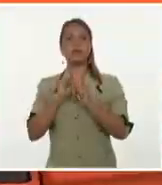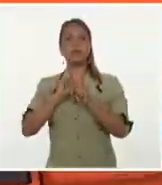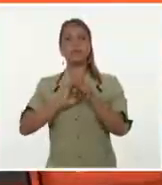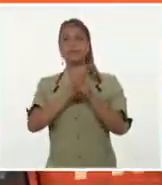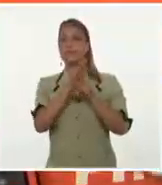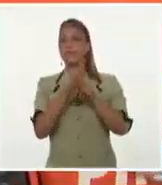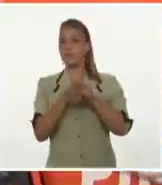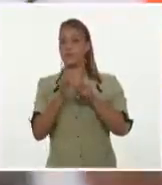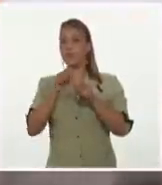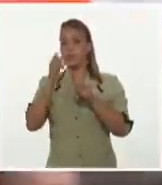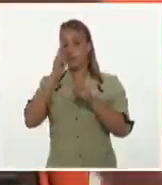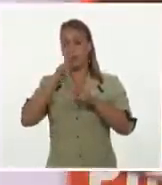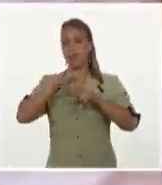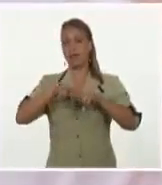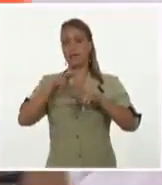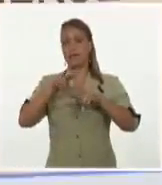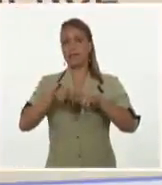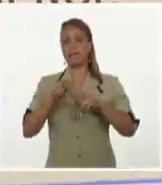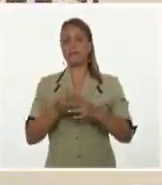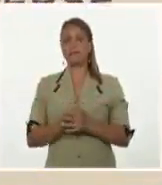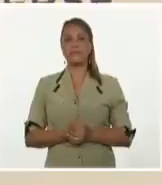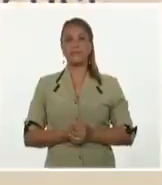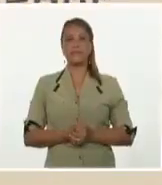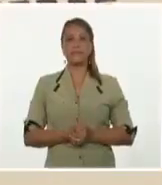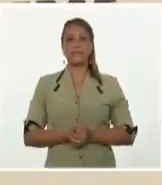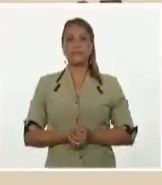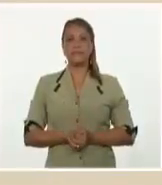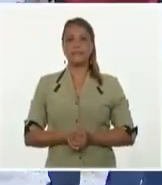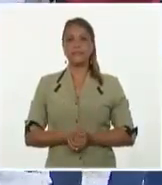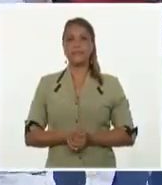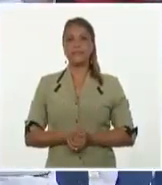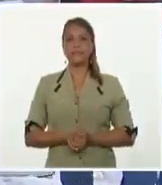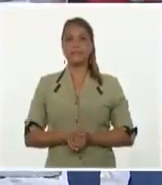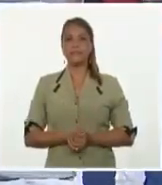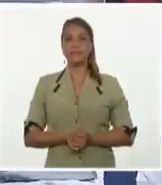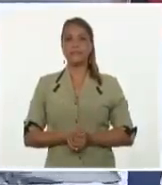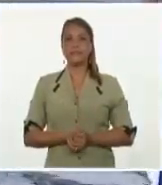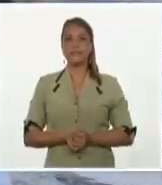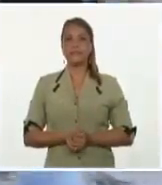capital. Sin Castillo, Sistema Informativo de la Televisión Cubana.